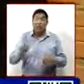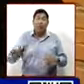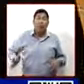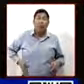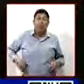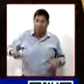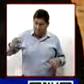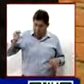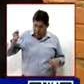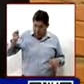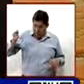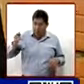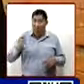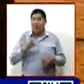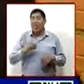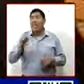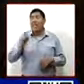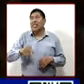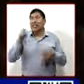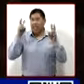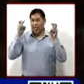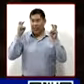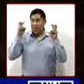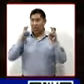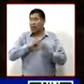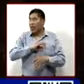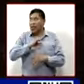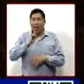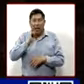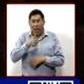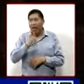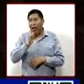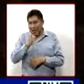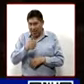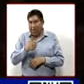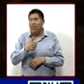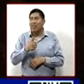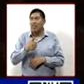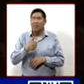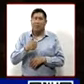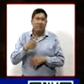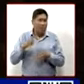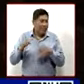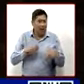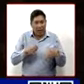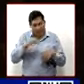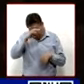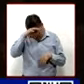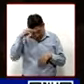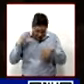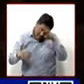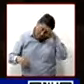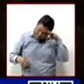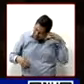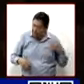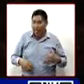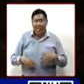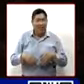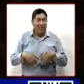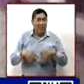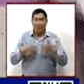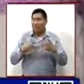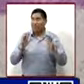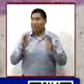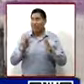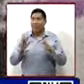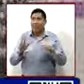perritos y obviamente con las necesidades del caso. Todos los días 30 frazadas, es agotador, los frazadas se